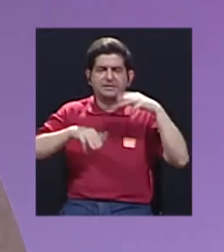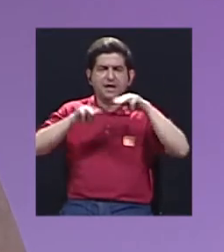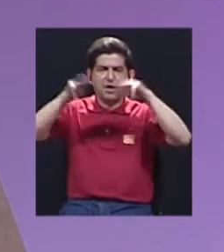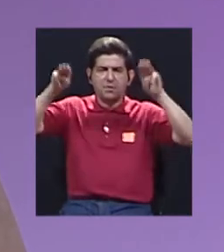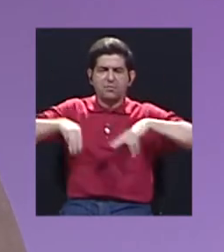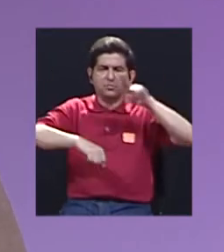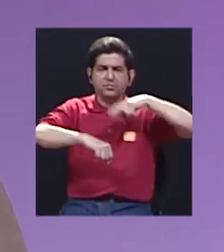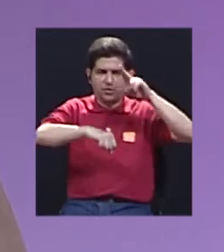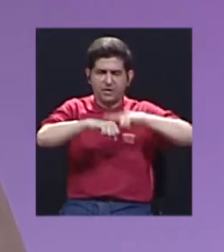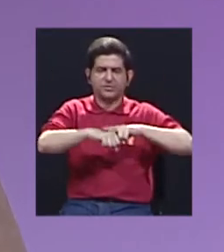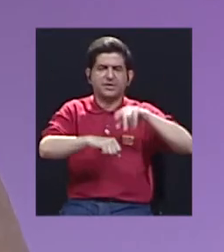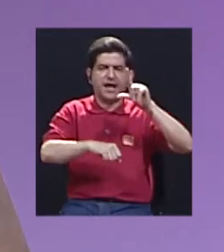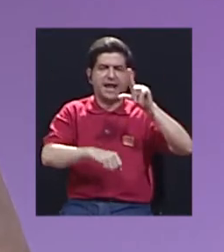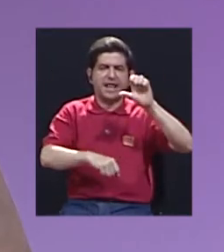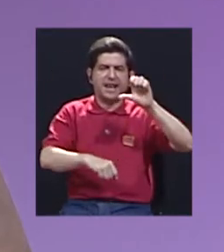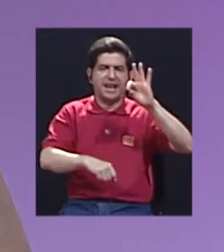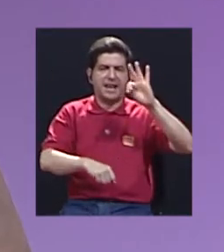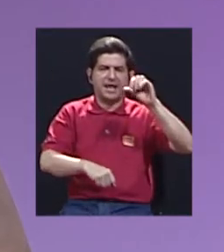Museo Nacional de Letonia,